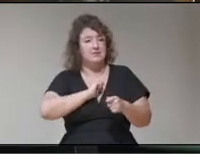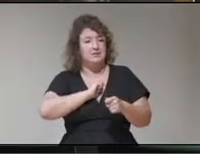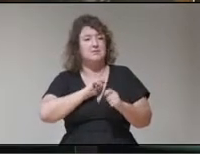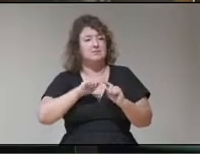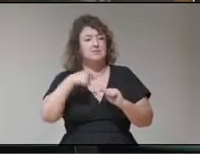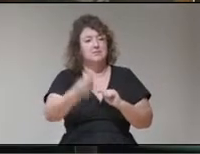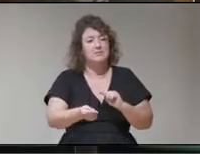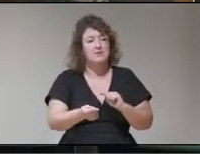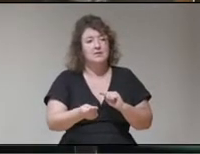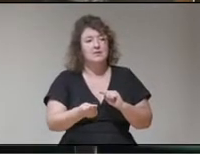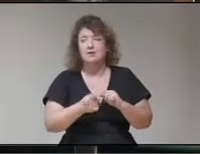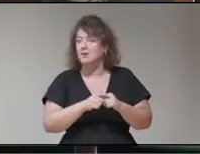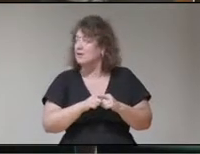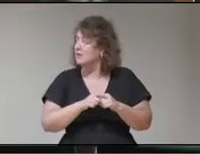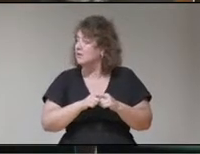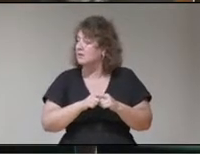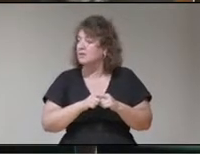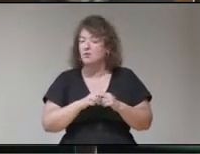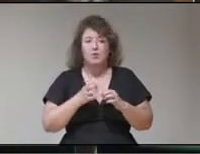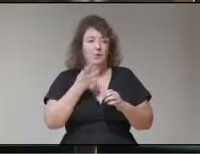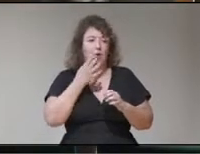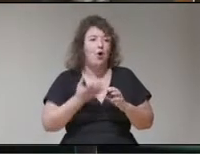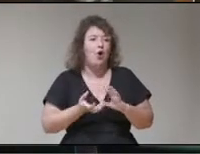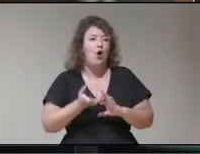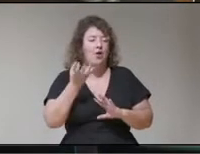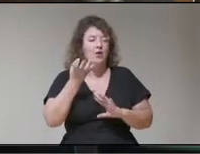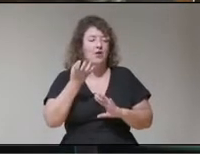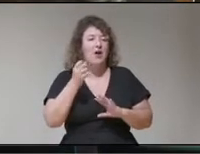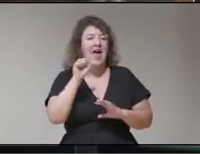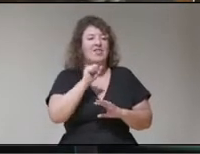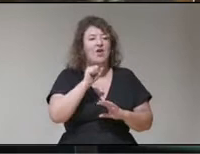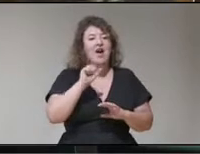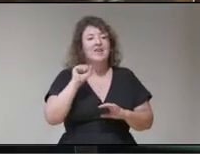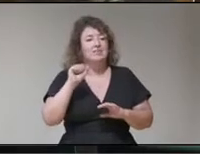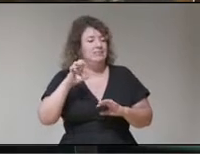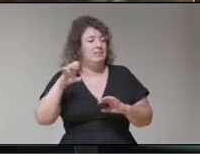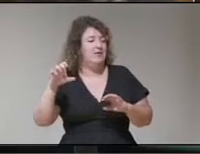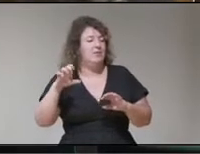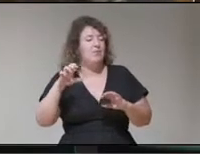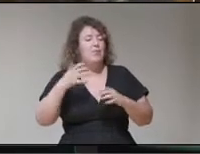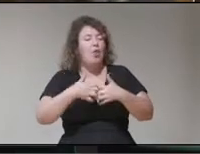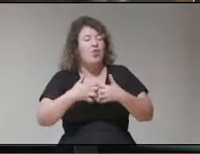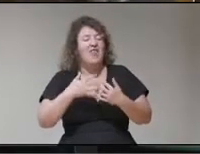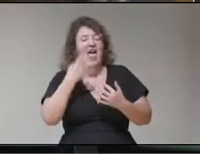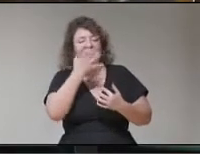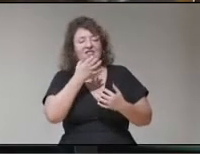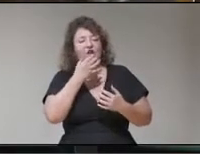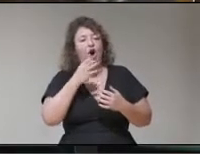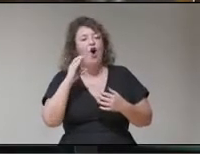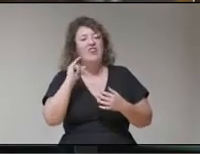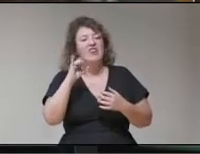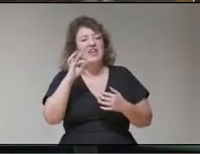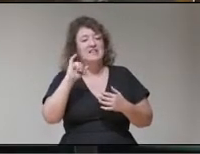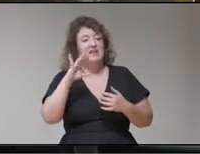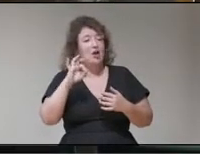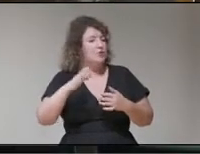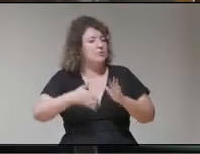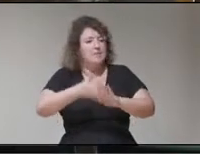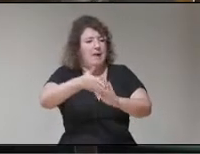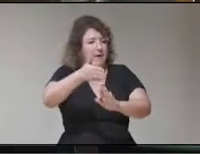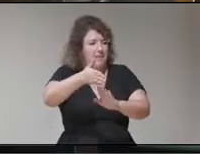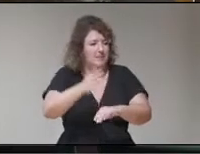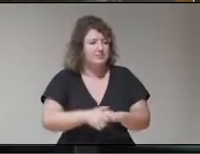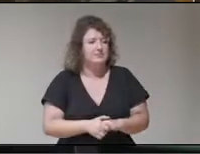va a entrar en el Krebs a través de su condensación con el ácido oxalacético, producción de ácido cítrico y pa'lante. Y entonces,